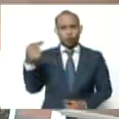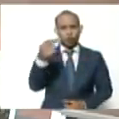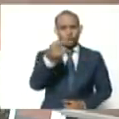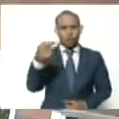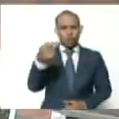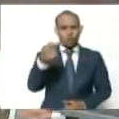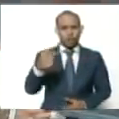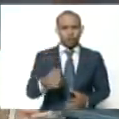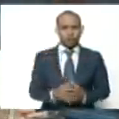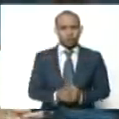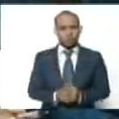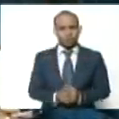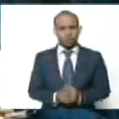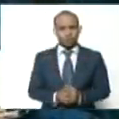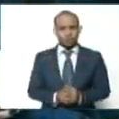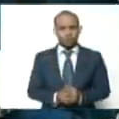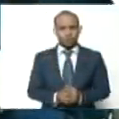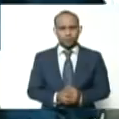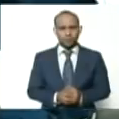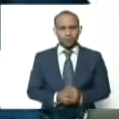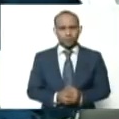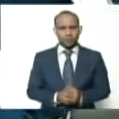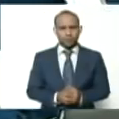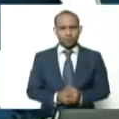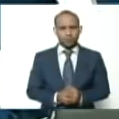negativos en el PCR.